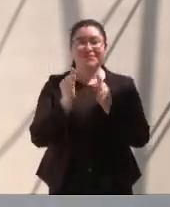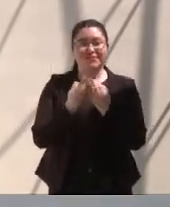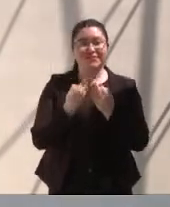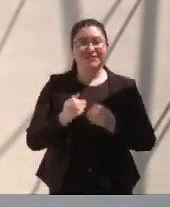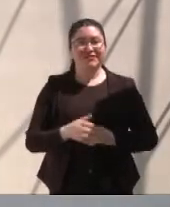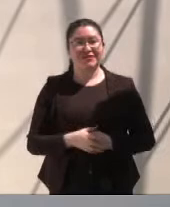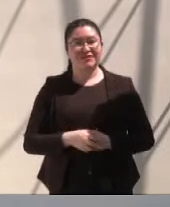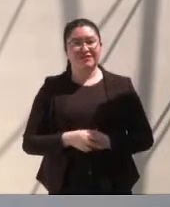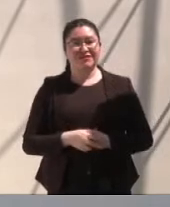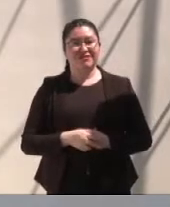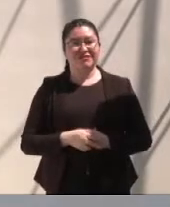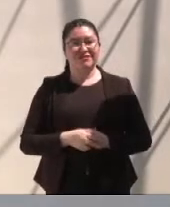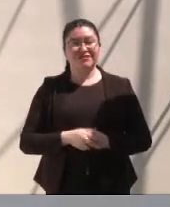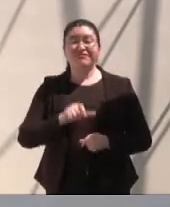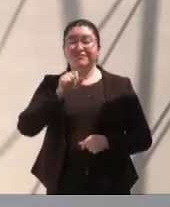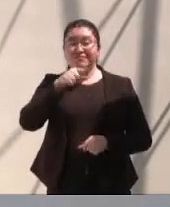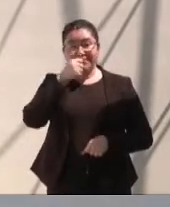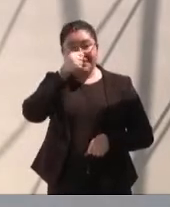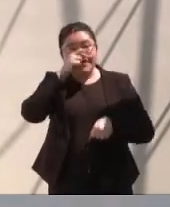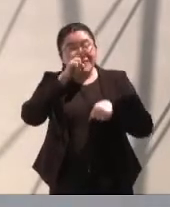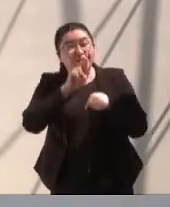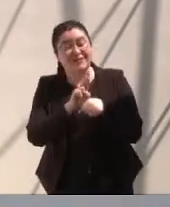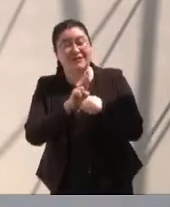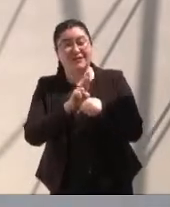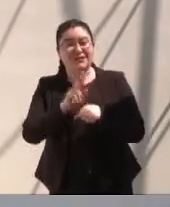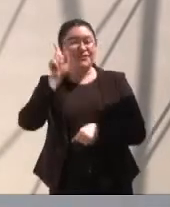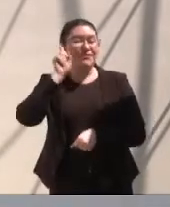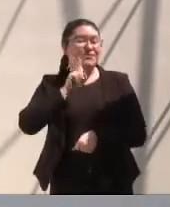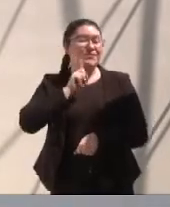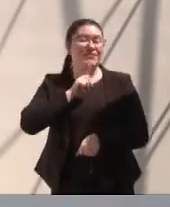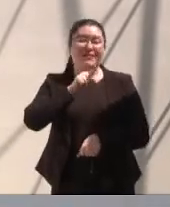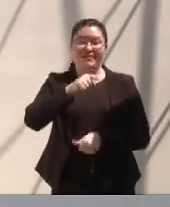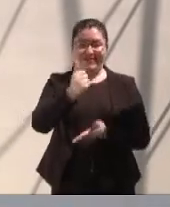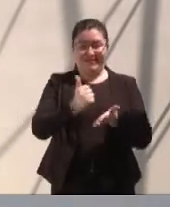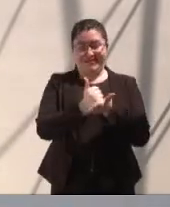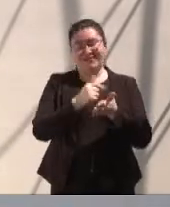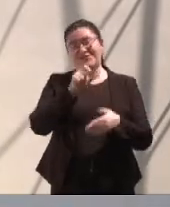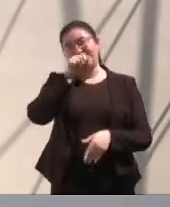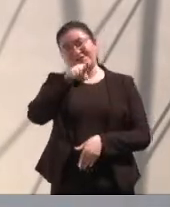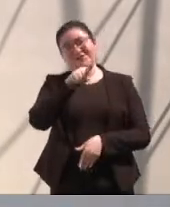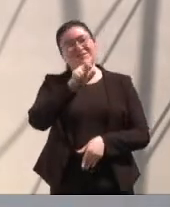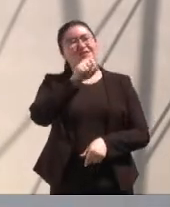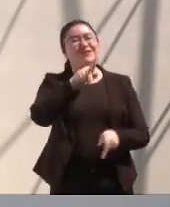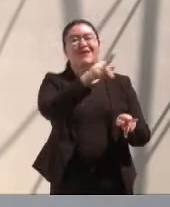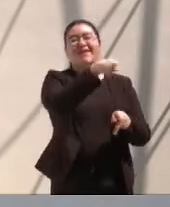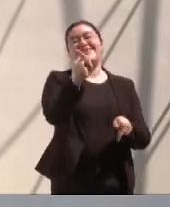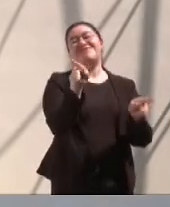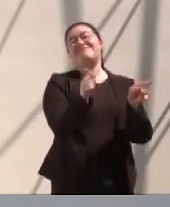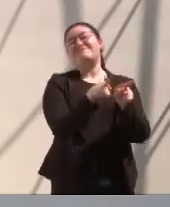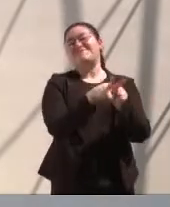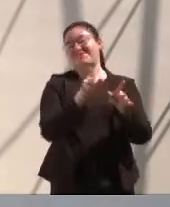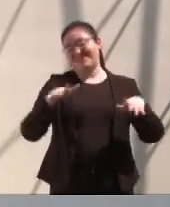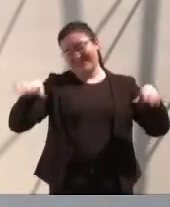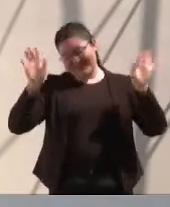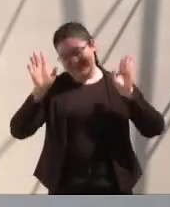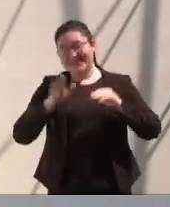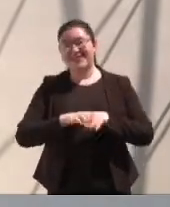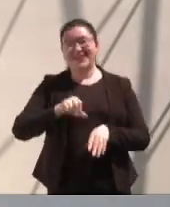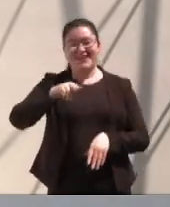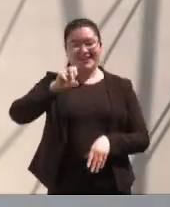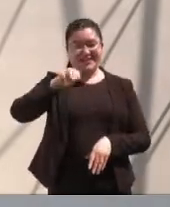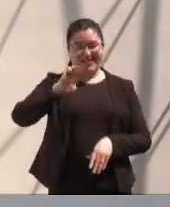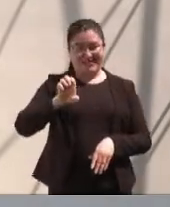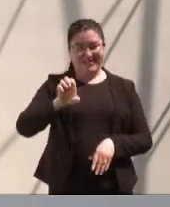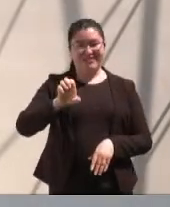desarrollo, nuestra compañera secretaria de las mujeres de la ciudad y por supuesto las primas hermanas Nadine y